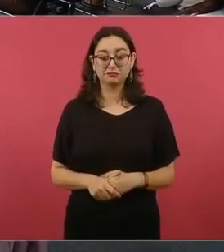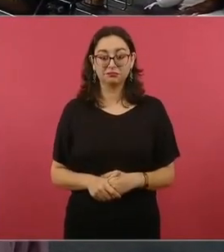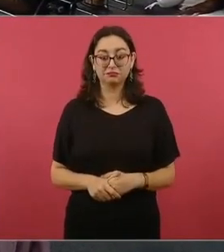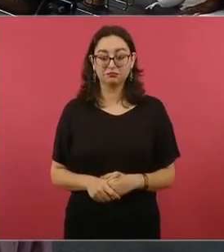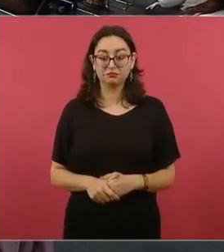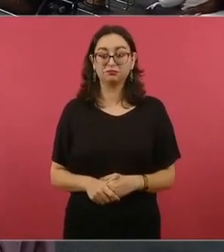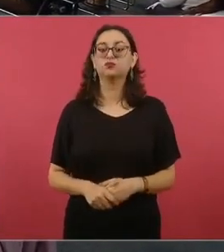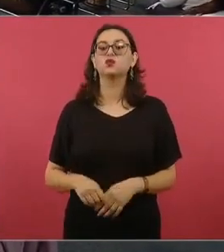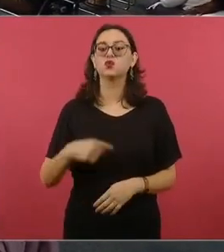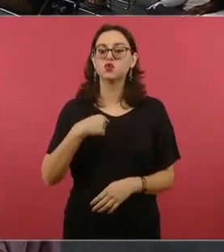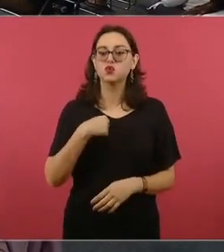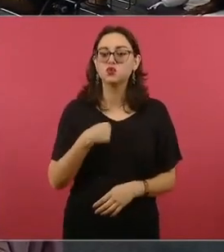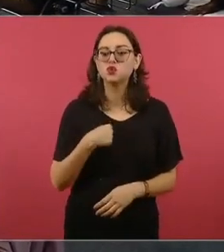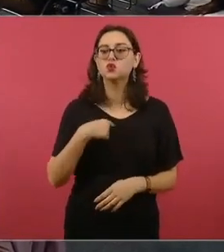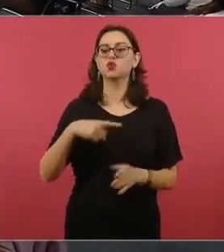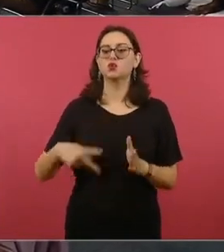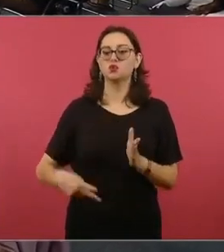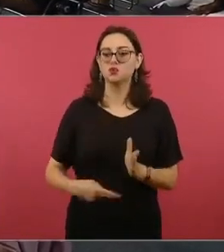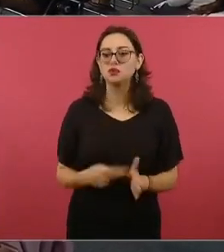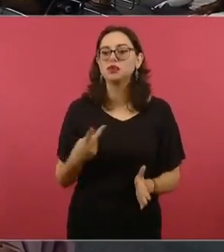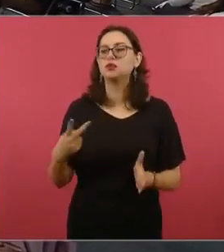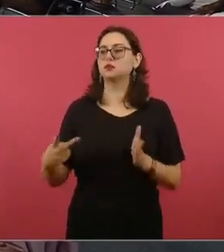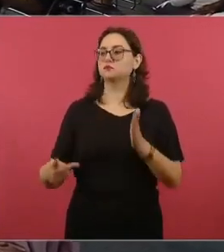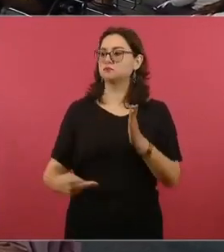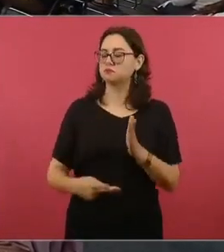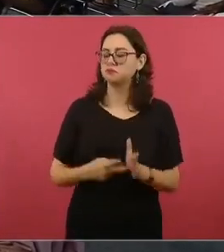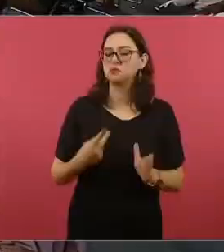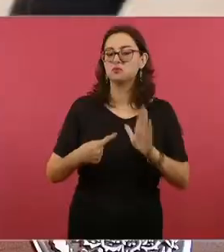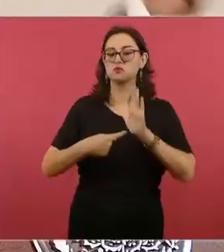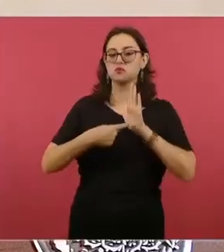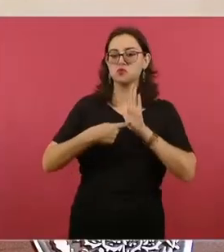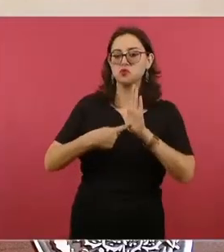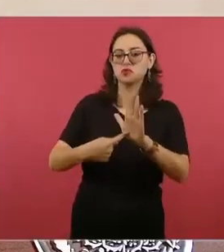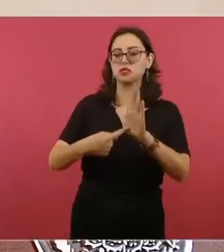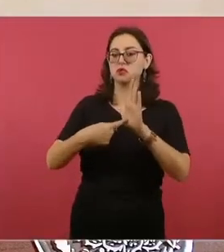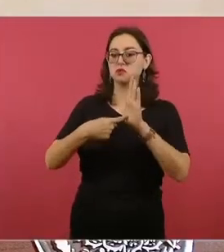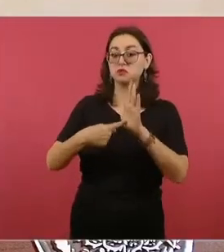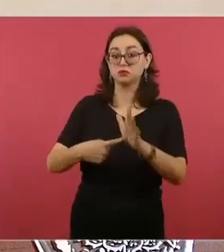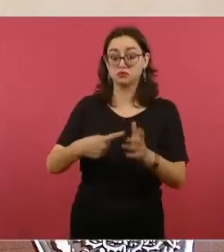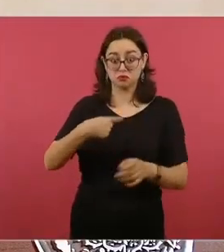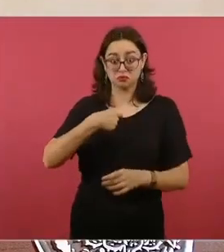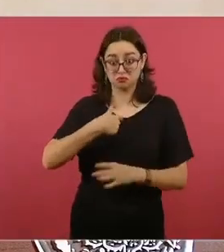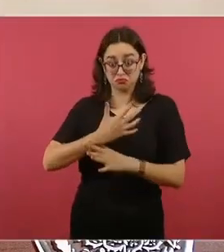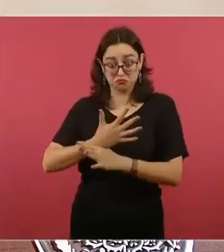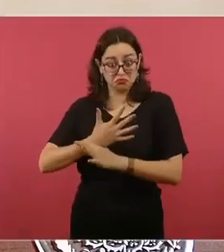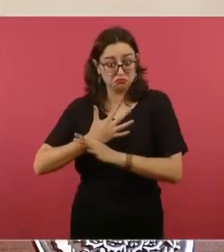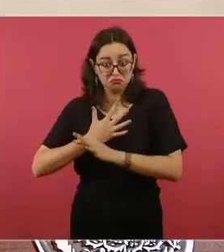a cansar de ponerlo, porque no lo digo yo,